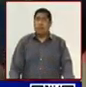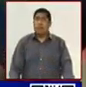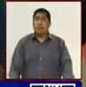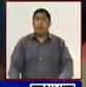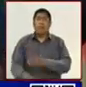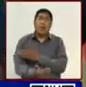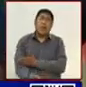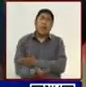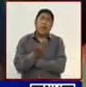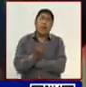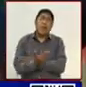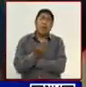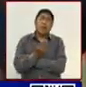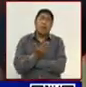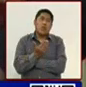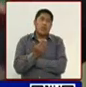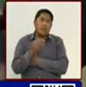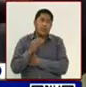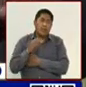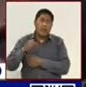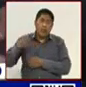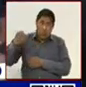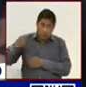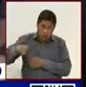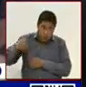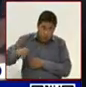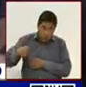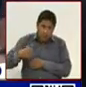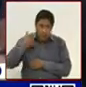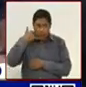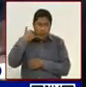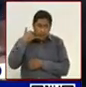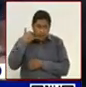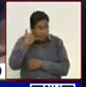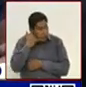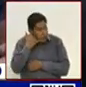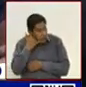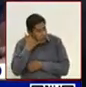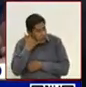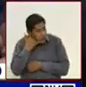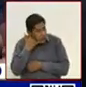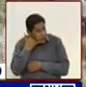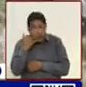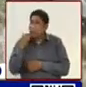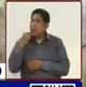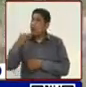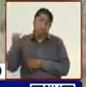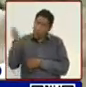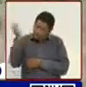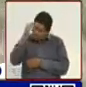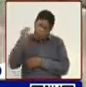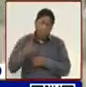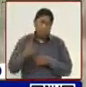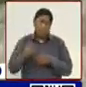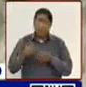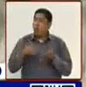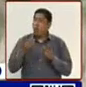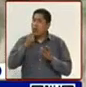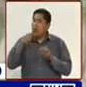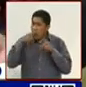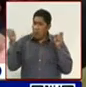En la madrugada, el fiscal de turno ha tipificado como feminicidio.